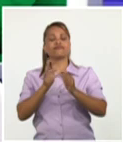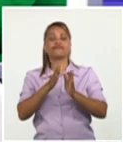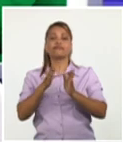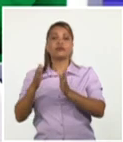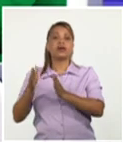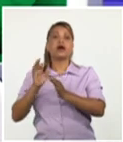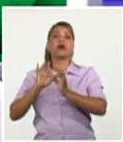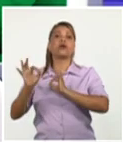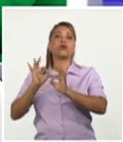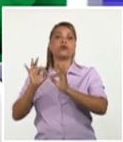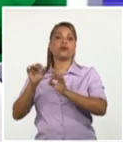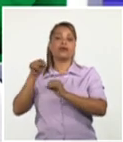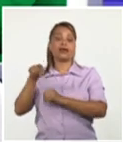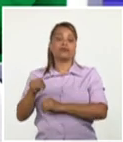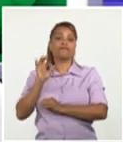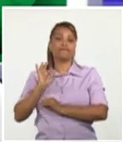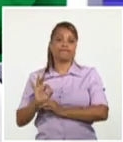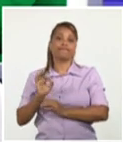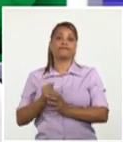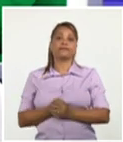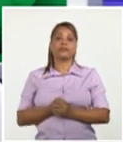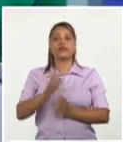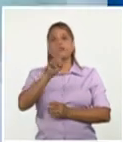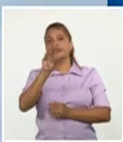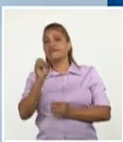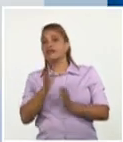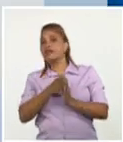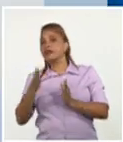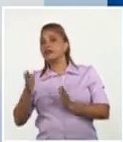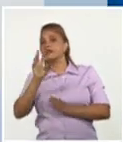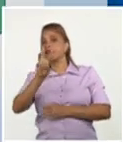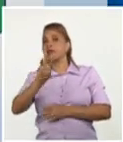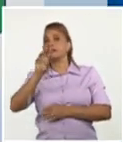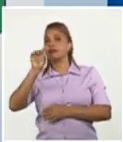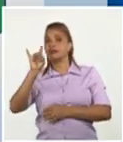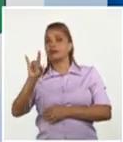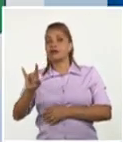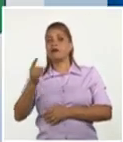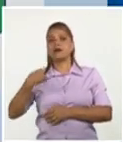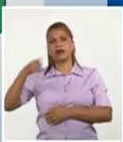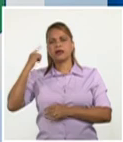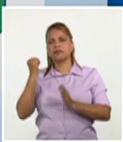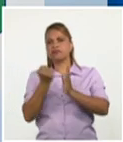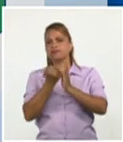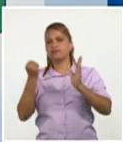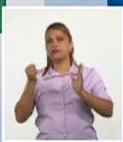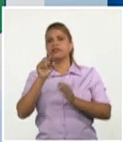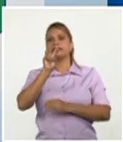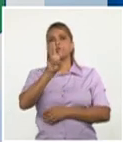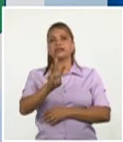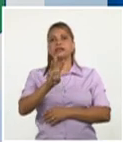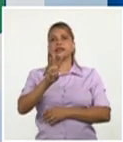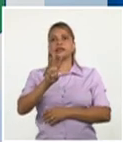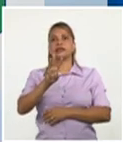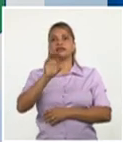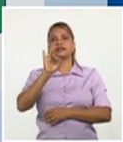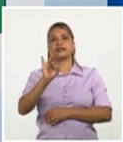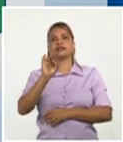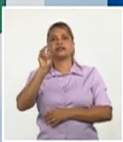cuidado. De 20 a 39 años de edad, ayer se diagnosticaron 373